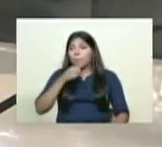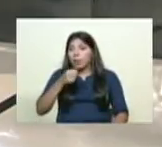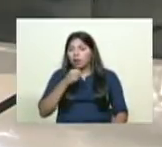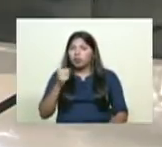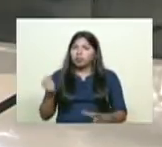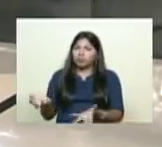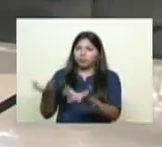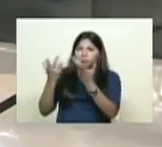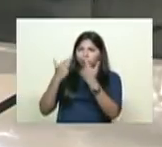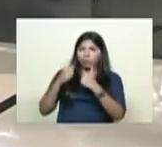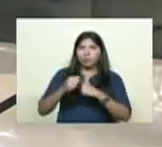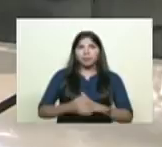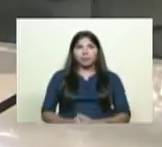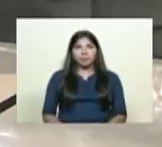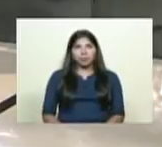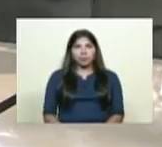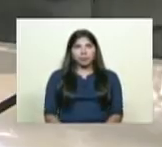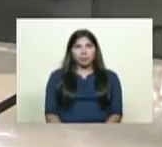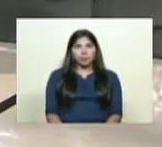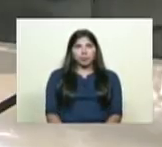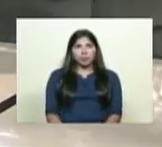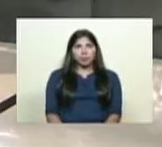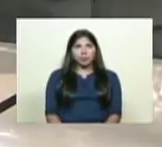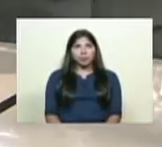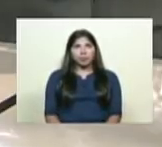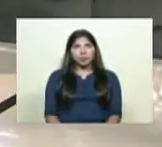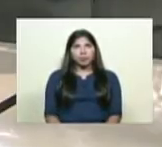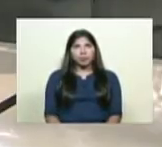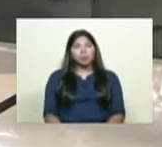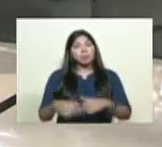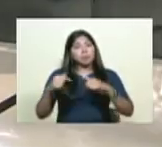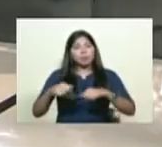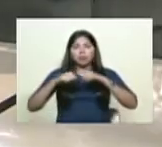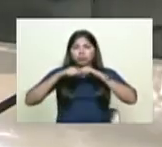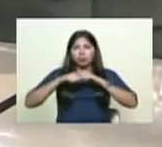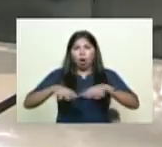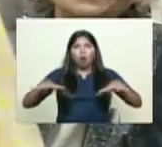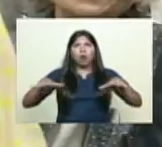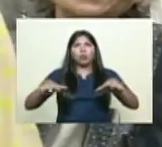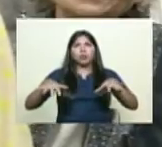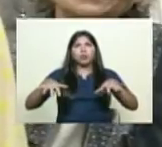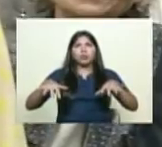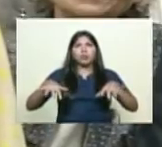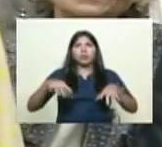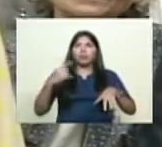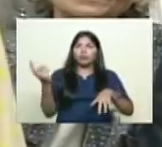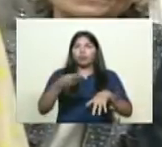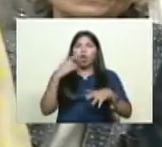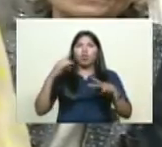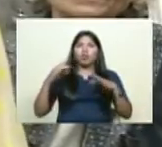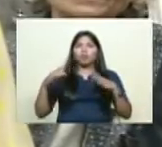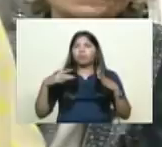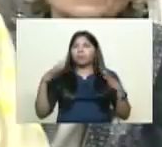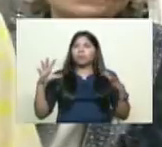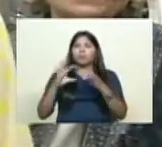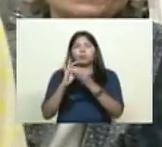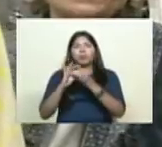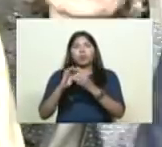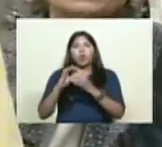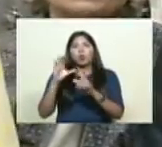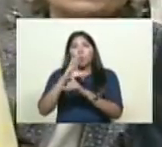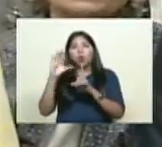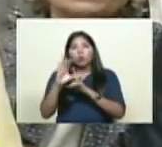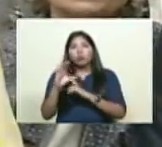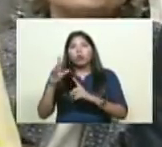los detalles. Adelante, Yarisol, te escuchamos. Como parte del despliegue de los viernes de cultura y turismo, me encuentro precisamente en la